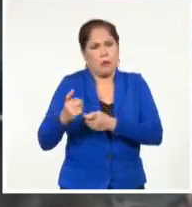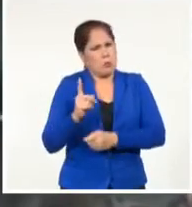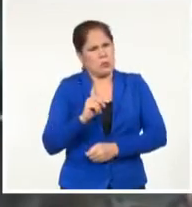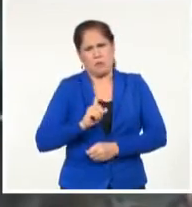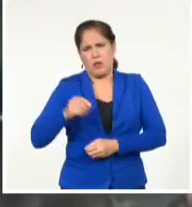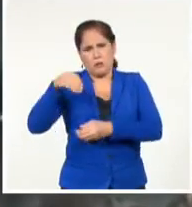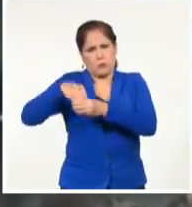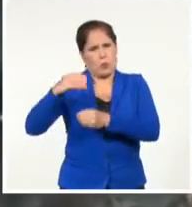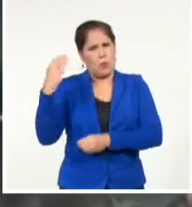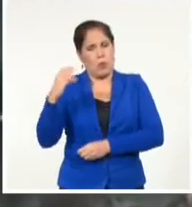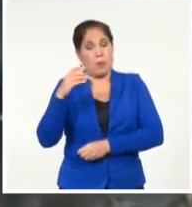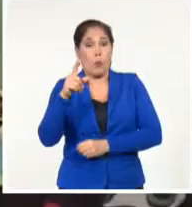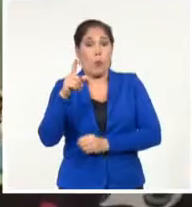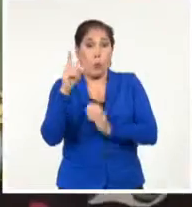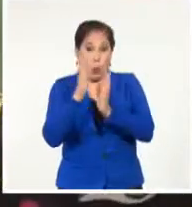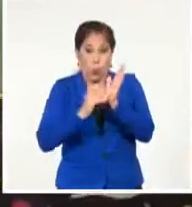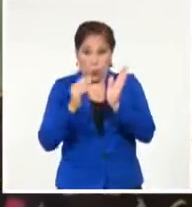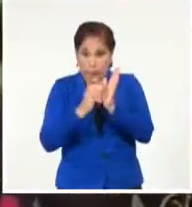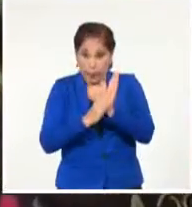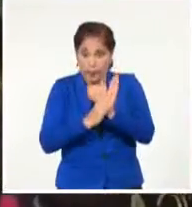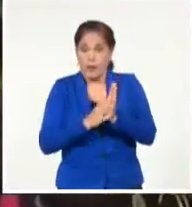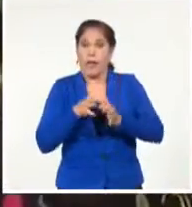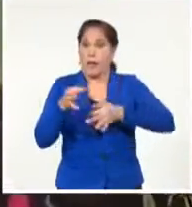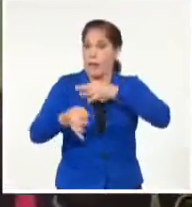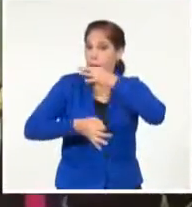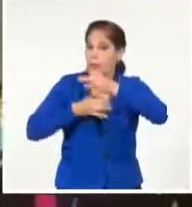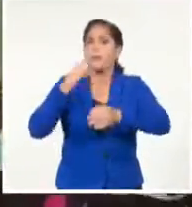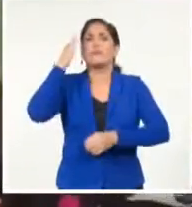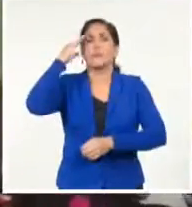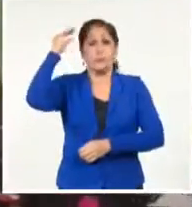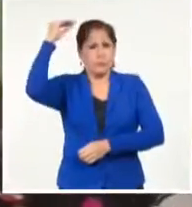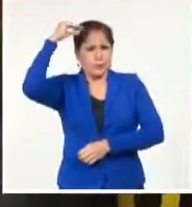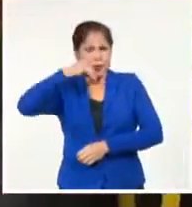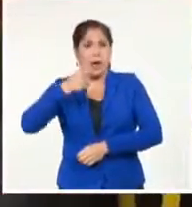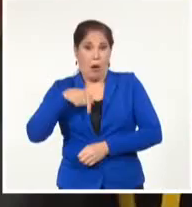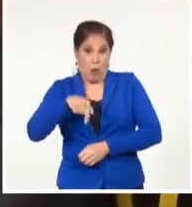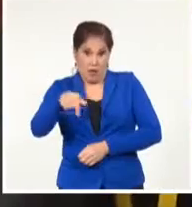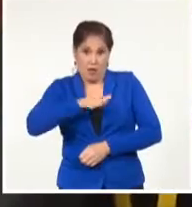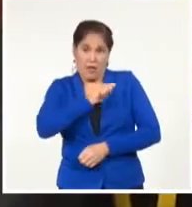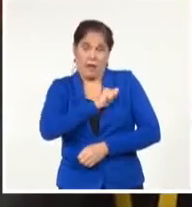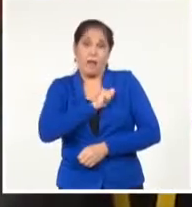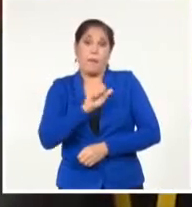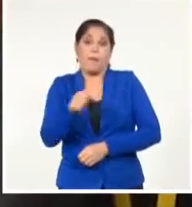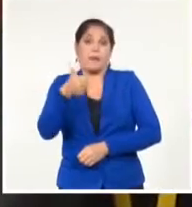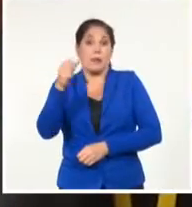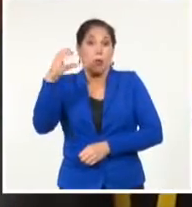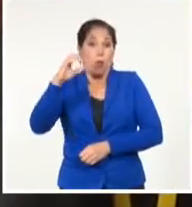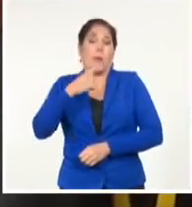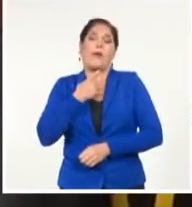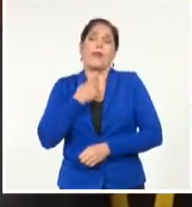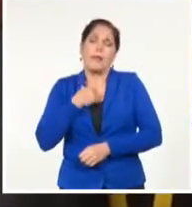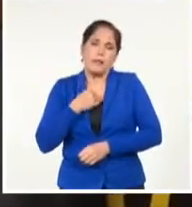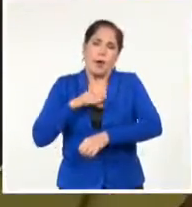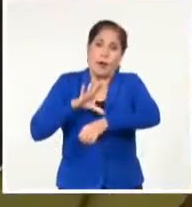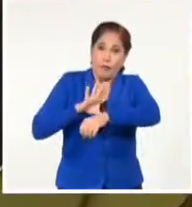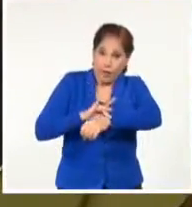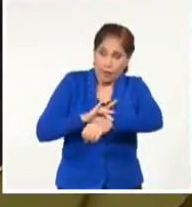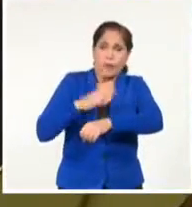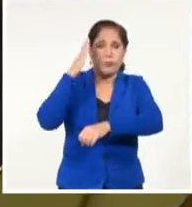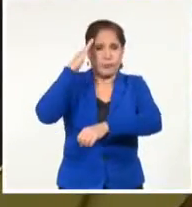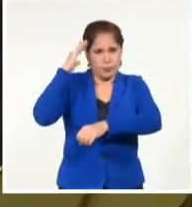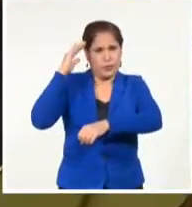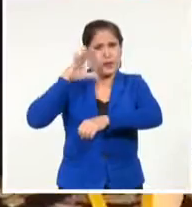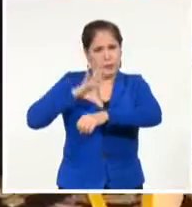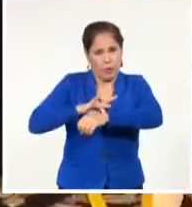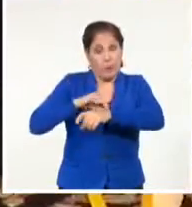Petro. Hace casi un mes, Rueda dijo que tenía conocimiento de que Iván Márquez estaba entre enfermo y convaleciente,